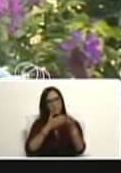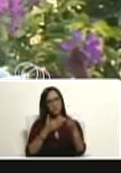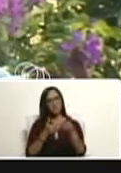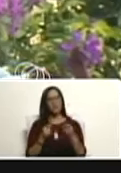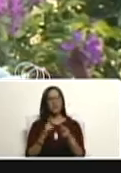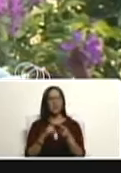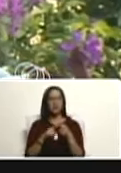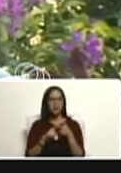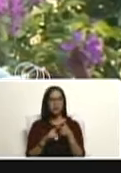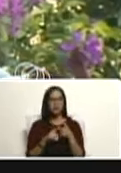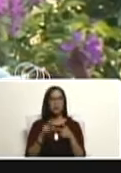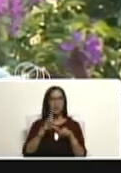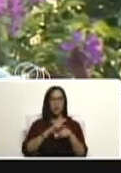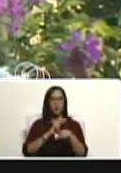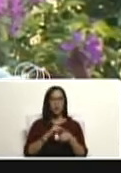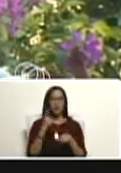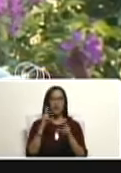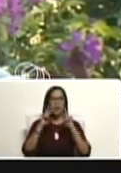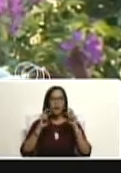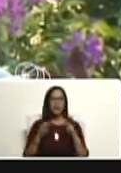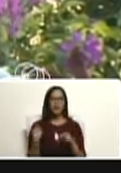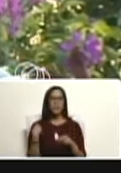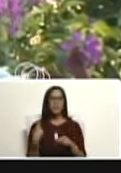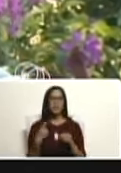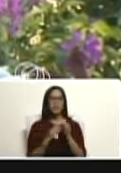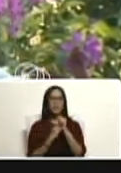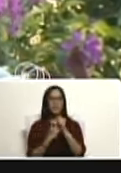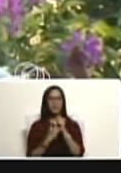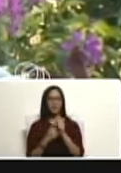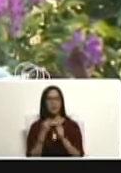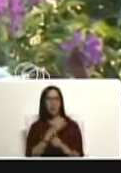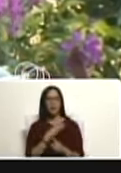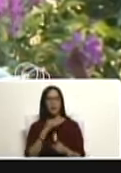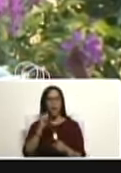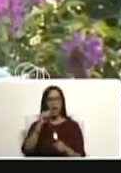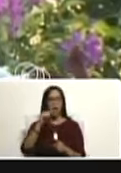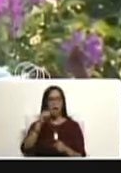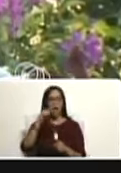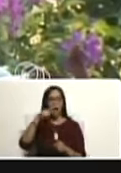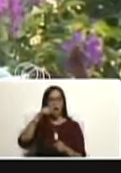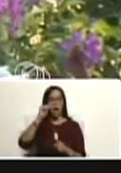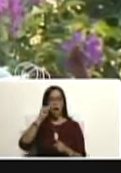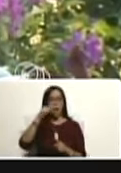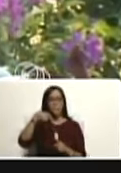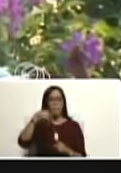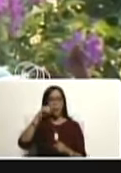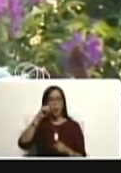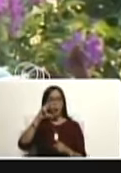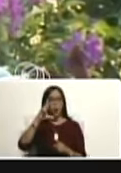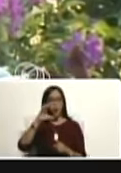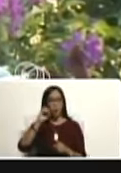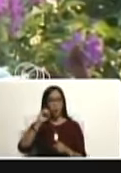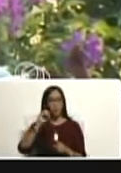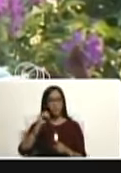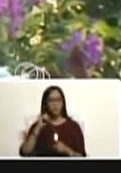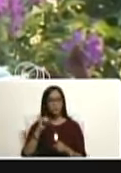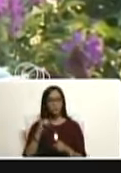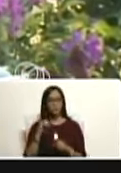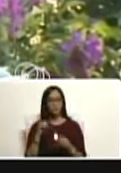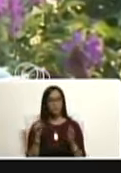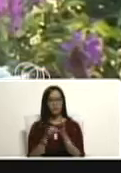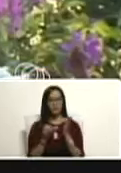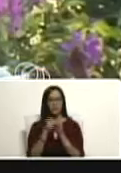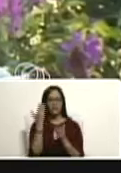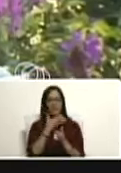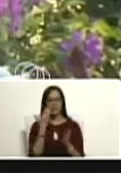Humberto Fernández Morán fue uno de los investigadores pioneros y líderes de la misión Apolo. Inclusive, tenemos cartas en donde intercambiaba